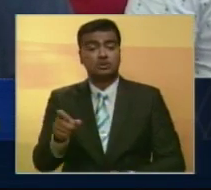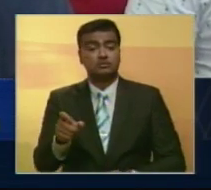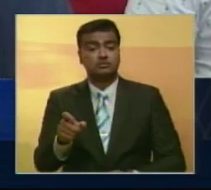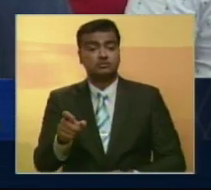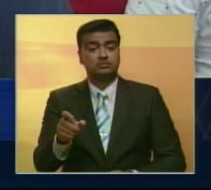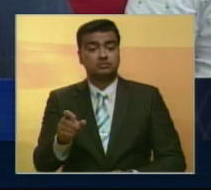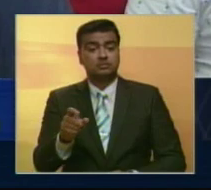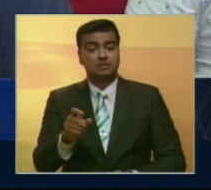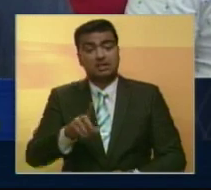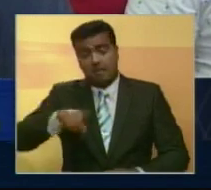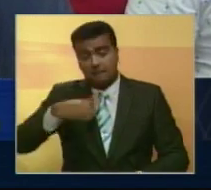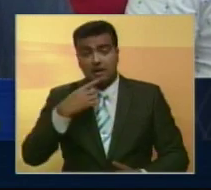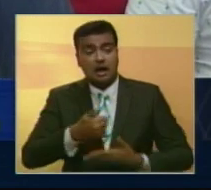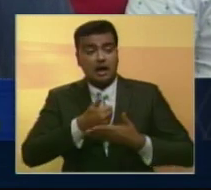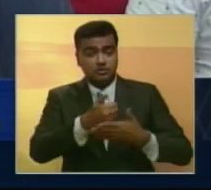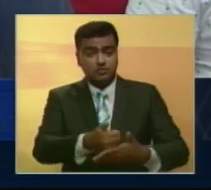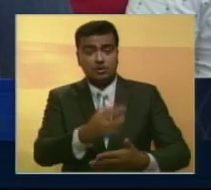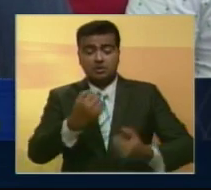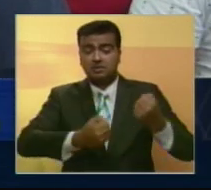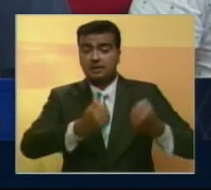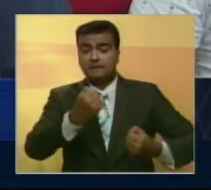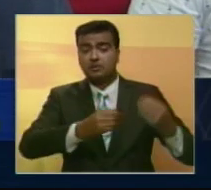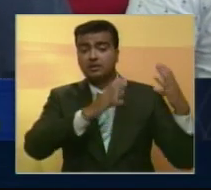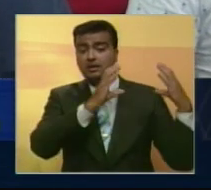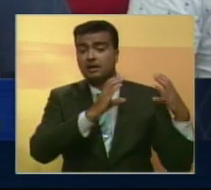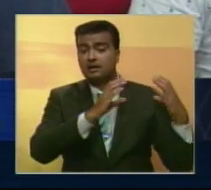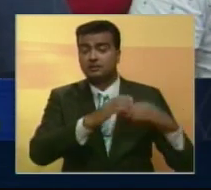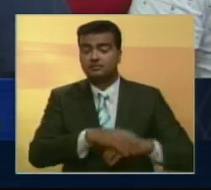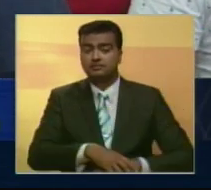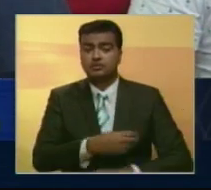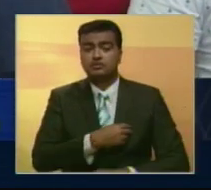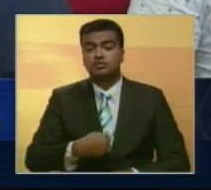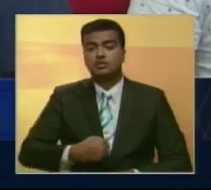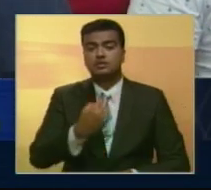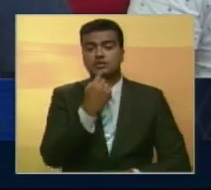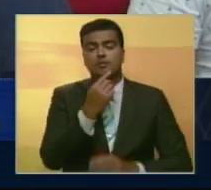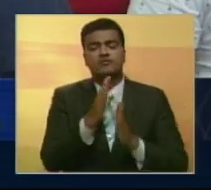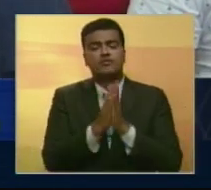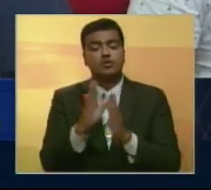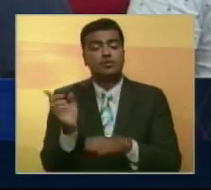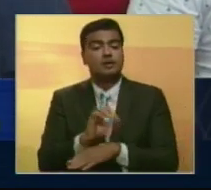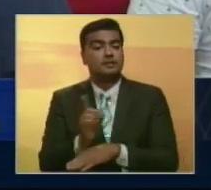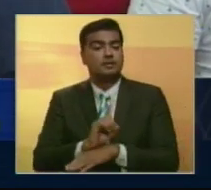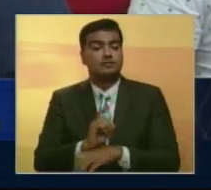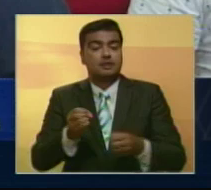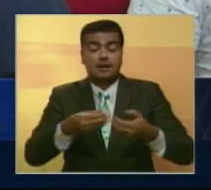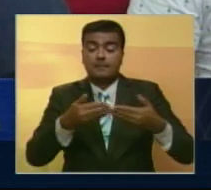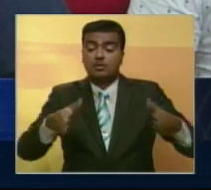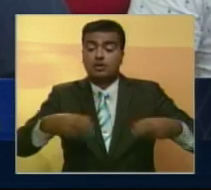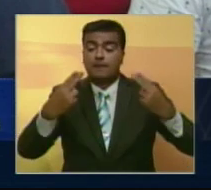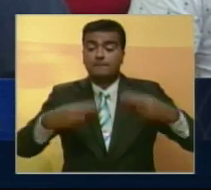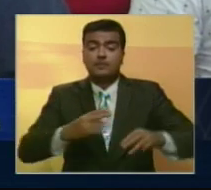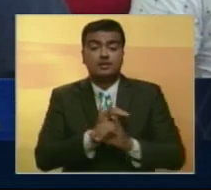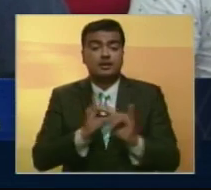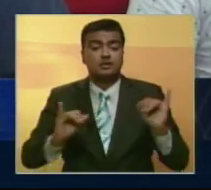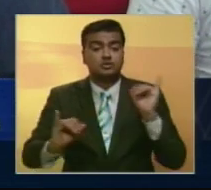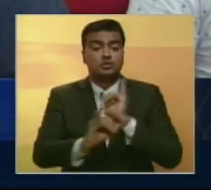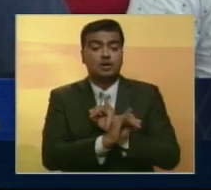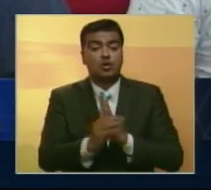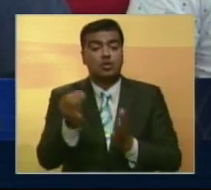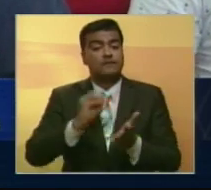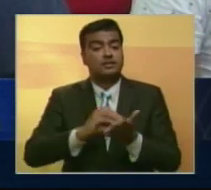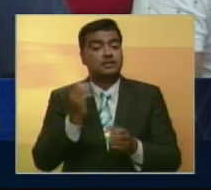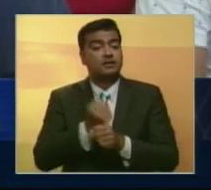forma indirecta con el sector transporte de carga y demandamos en forma inmediata la apertura de las puentes internacionales para que se